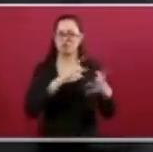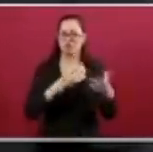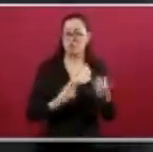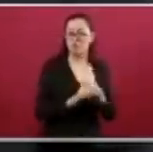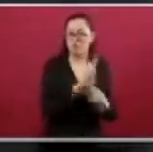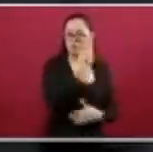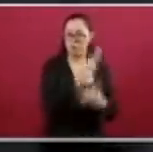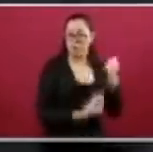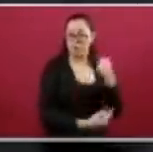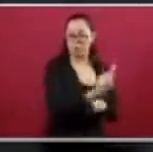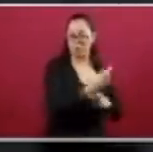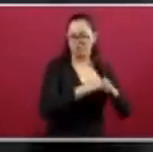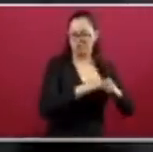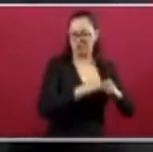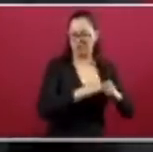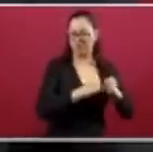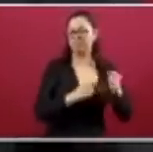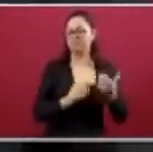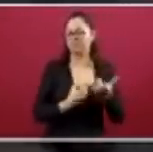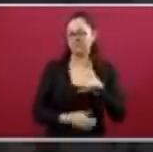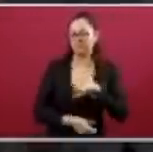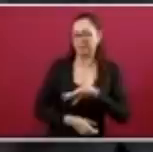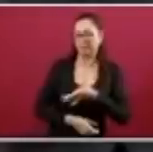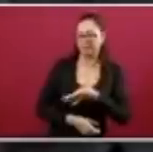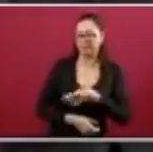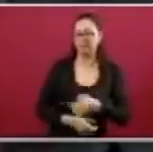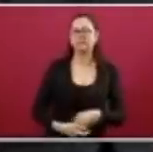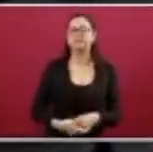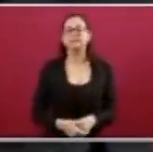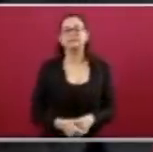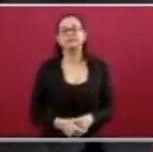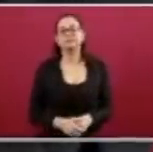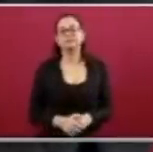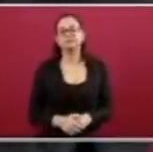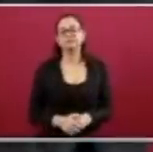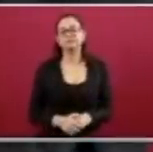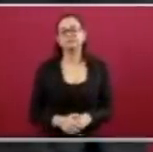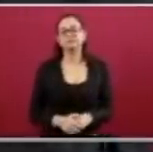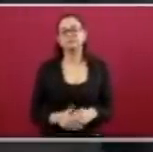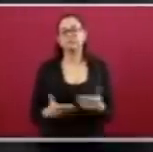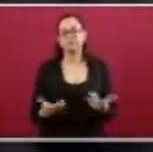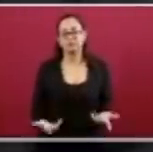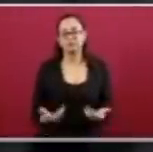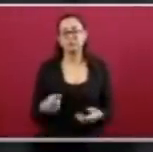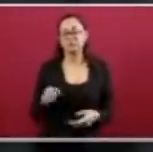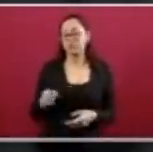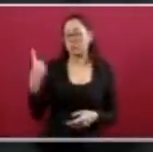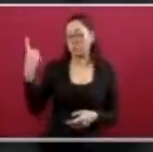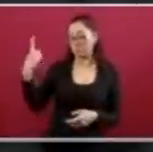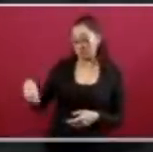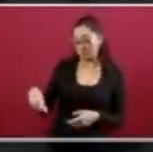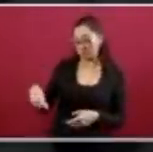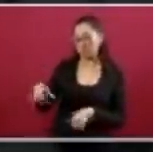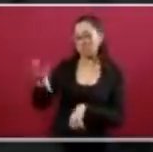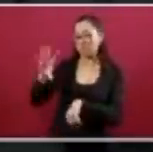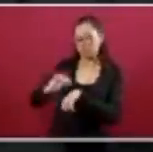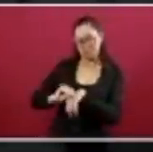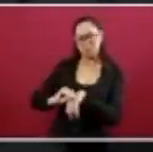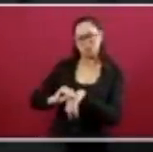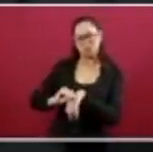La CRE le autoriza a la CFE crear